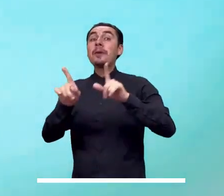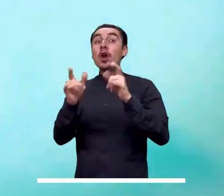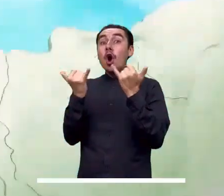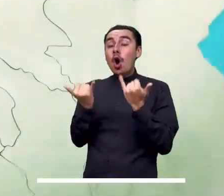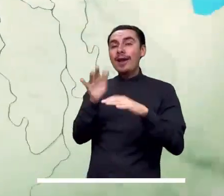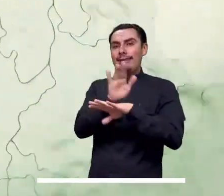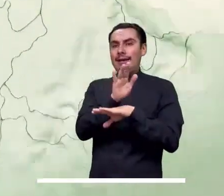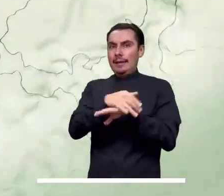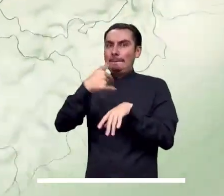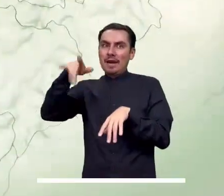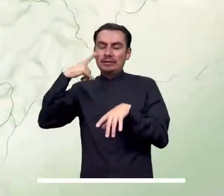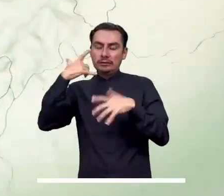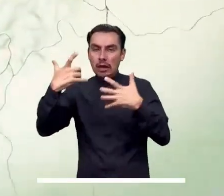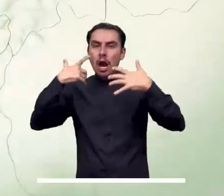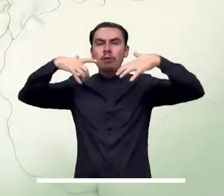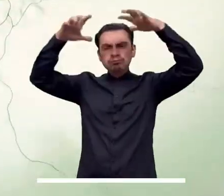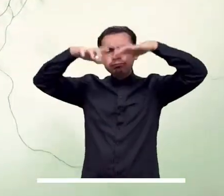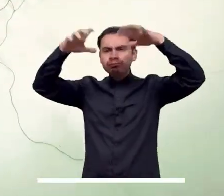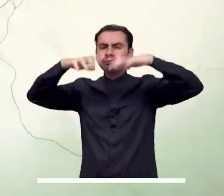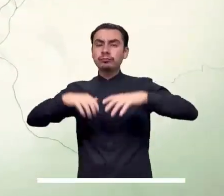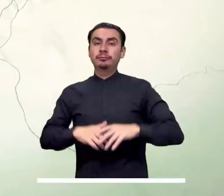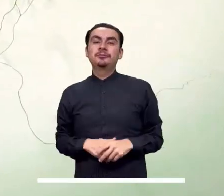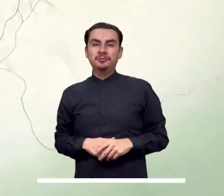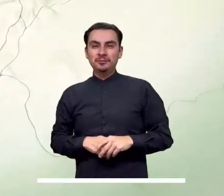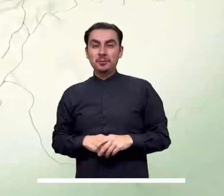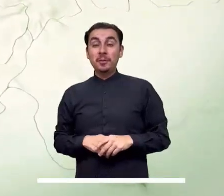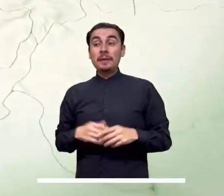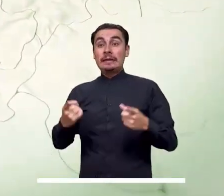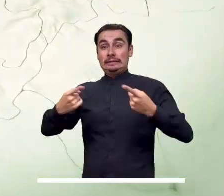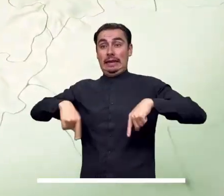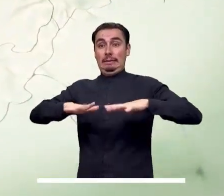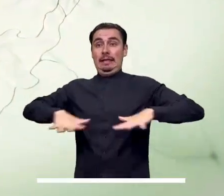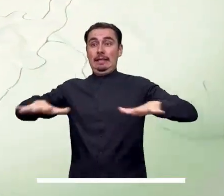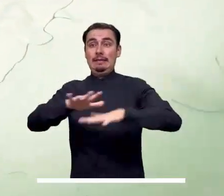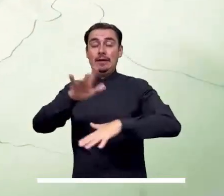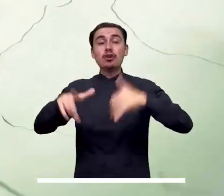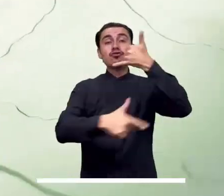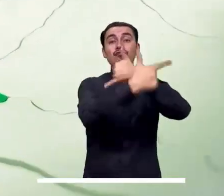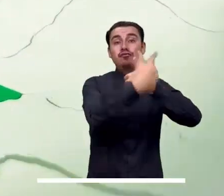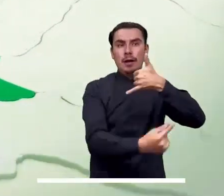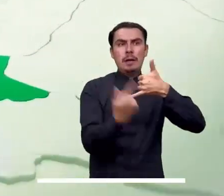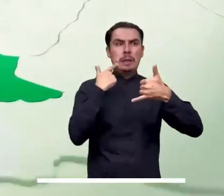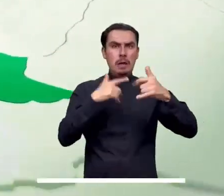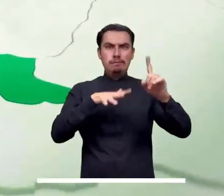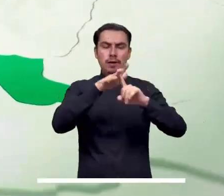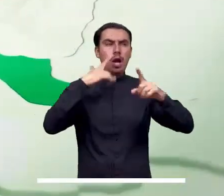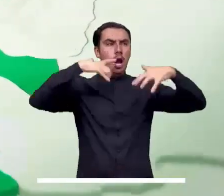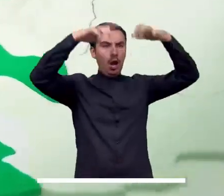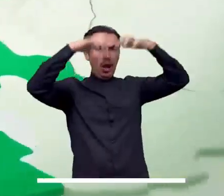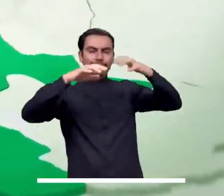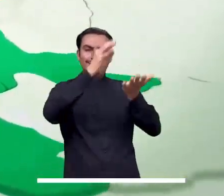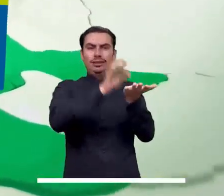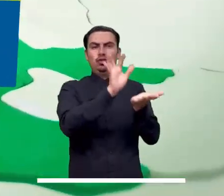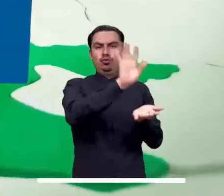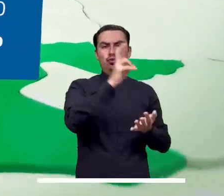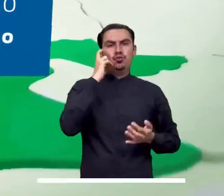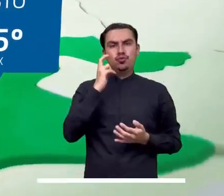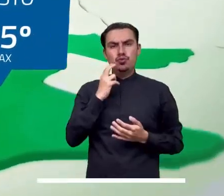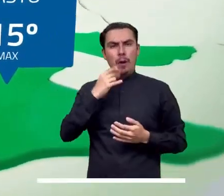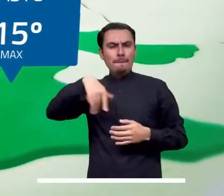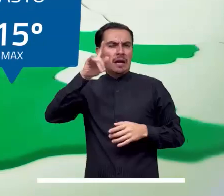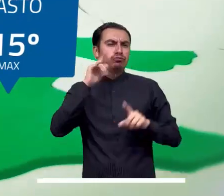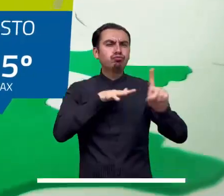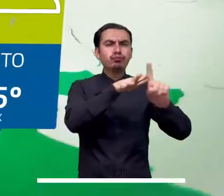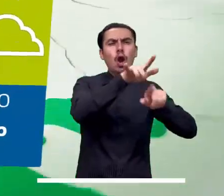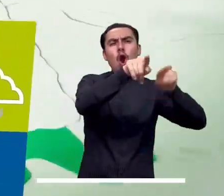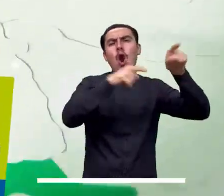en las Isla las precipitaciones del centro y norte de la región pacífica serán importantes específicamente en